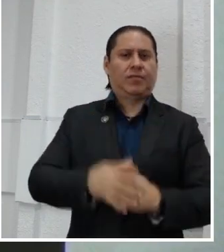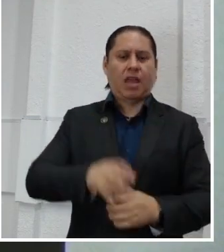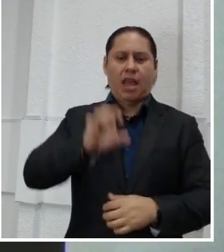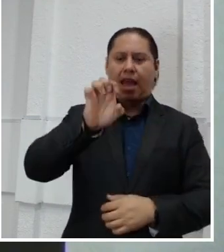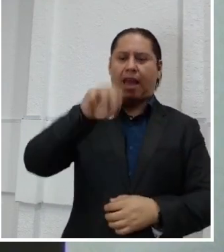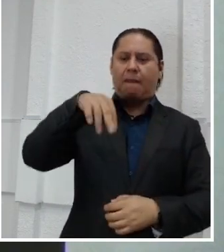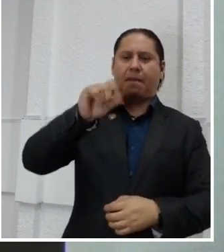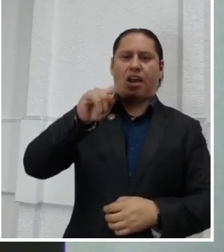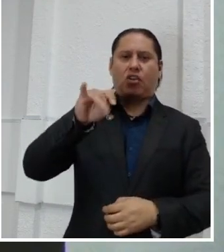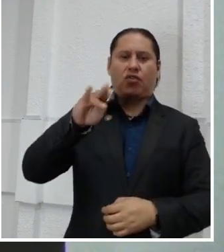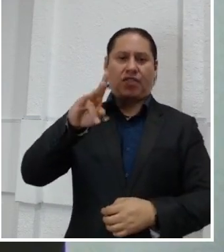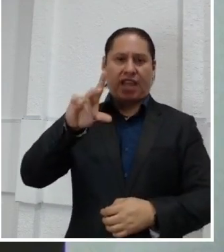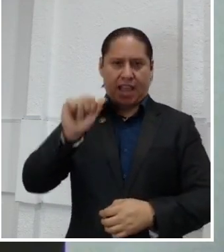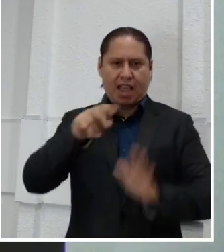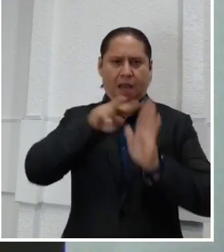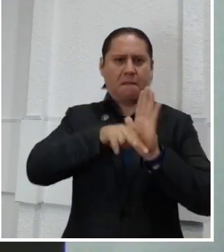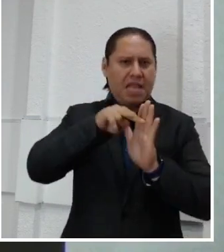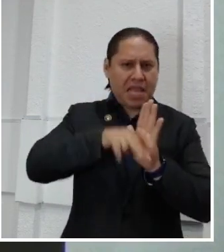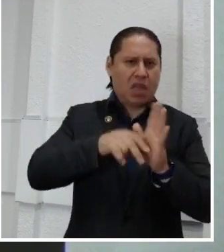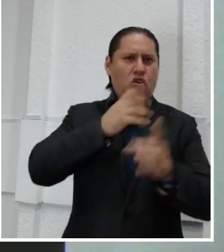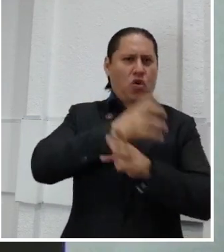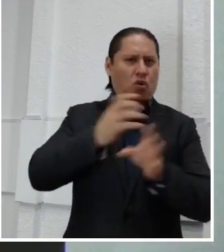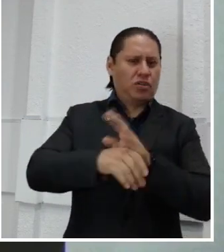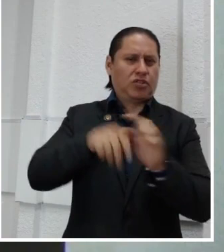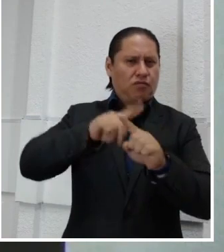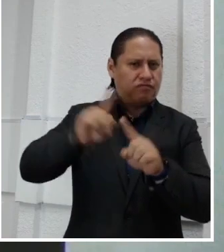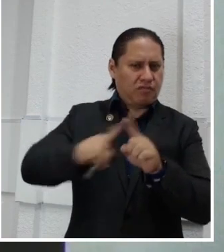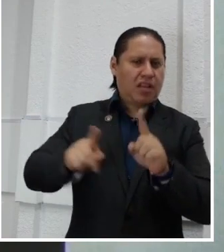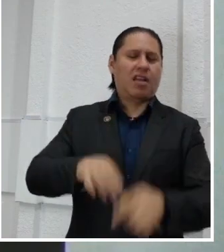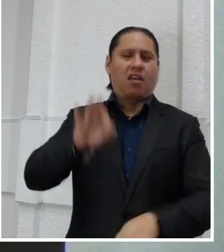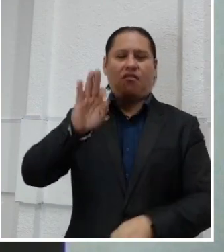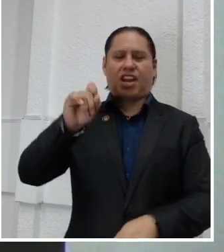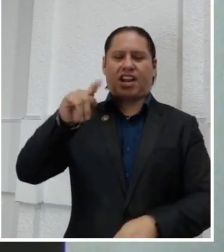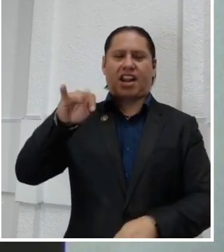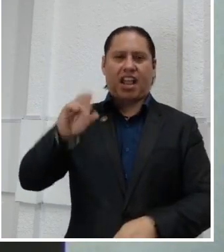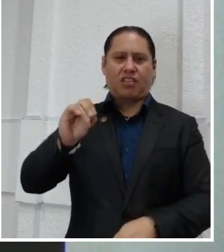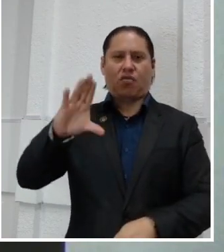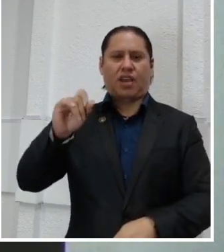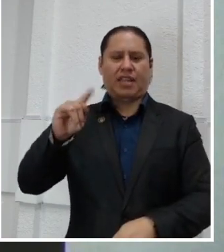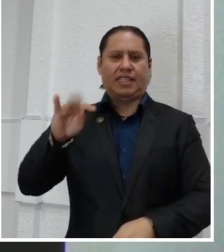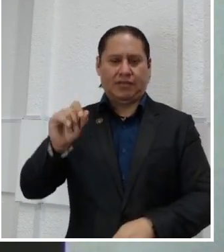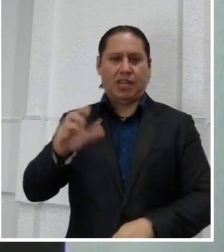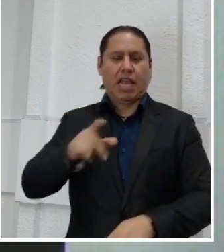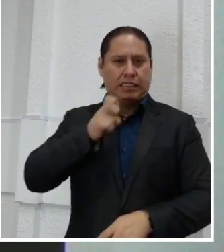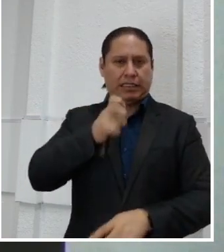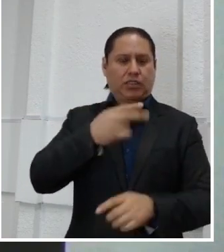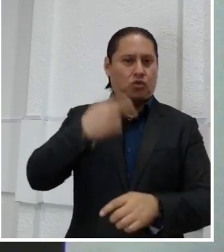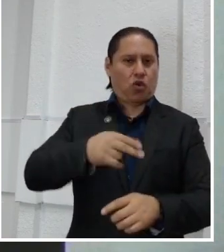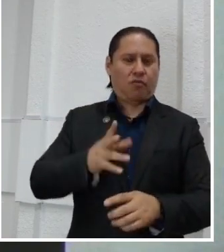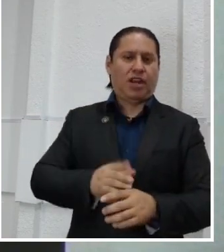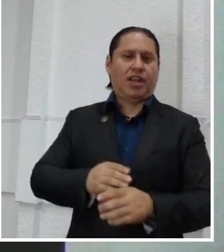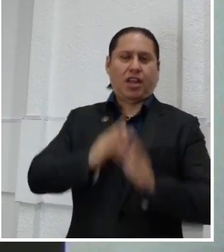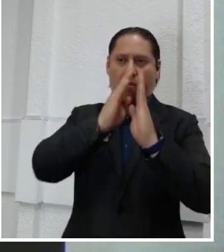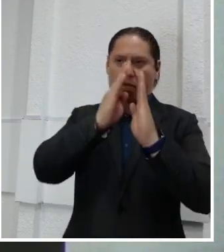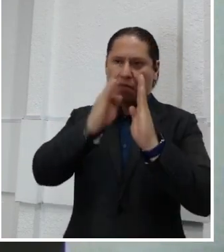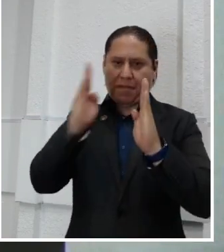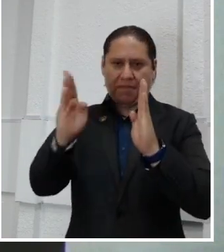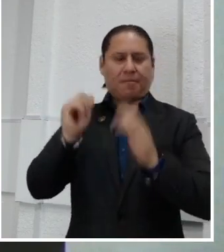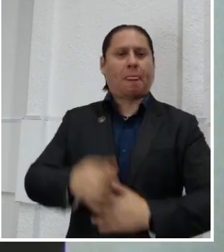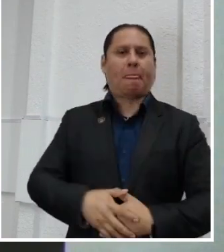hemeroteca pública Fernando Castañón Gamboa. Como cronista participó activamente en el